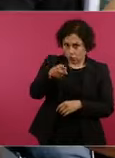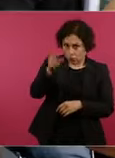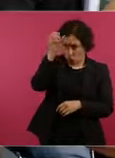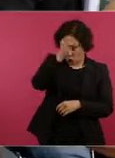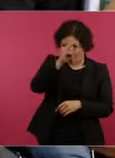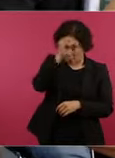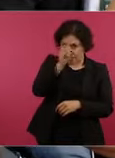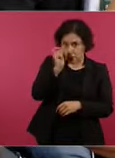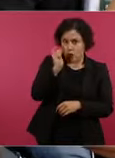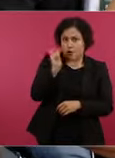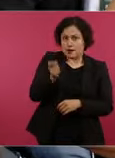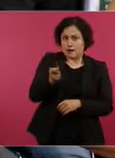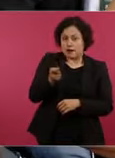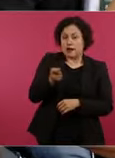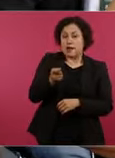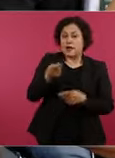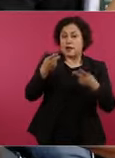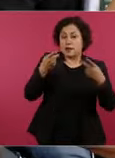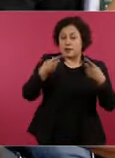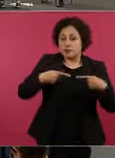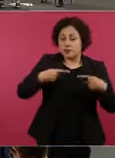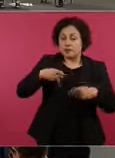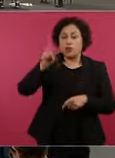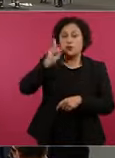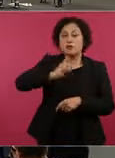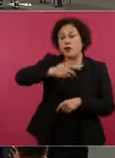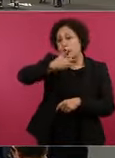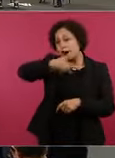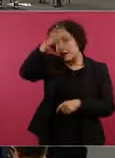la integridad de la candidata?